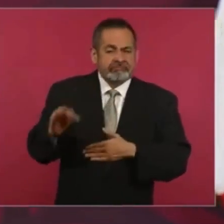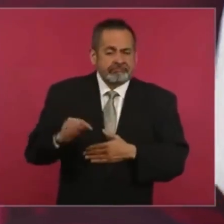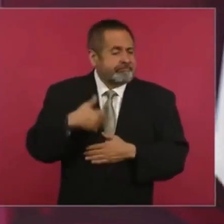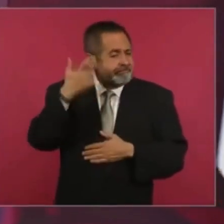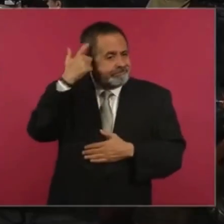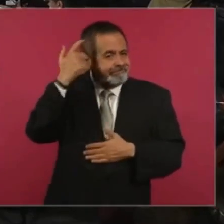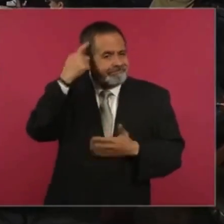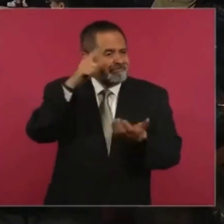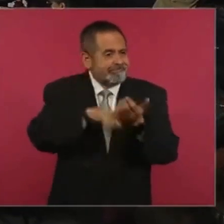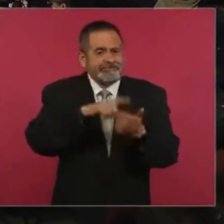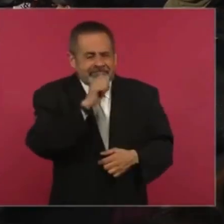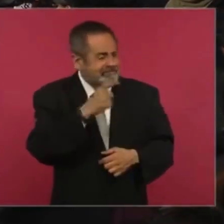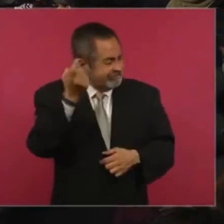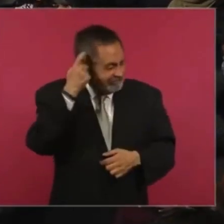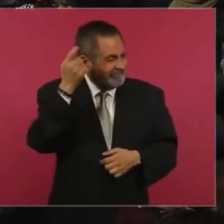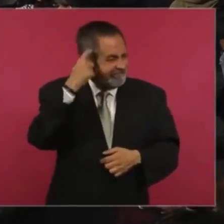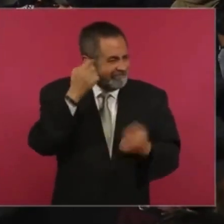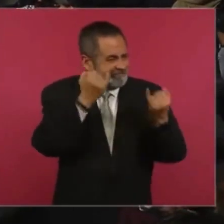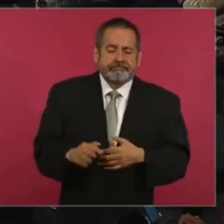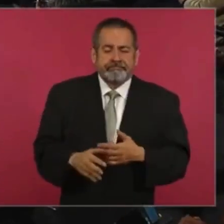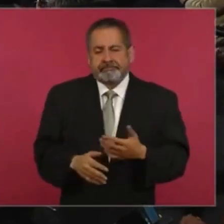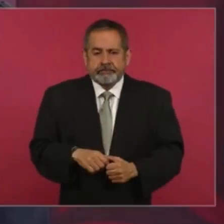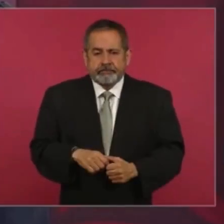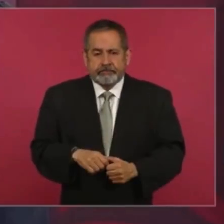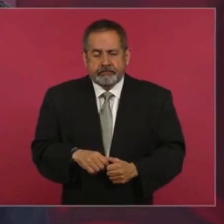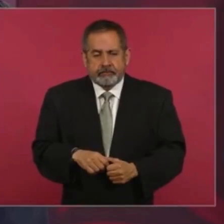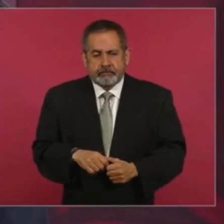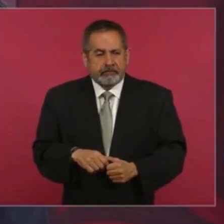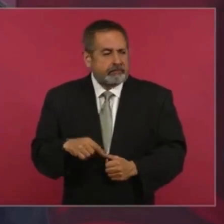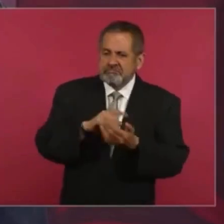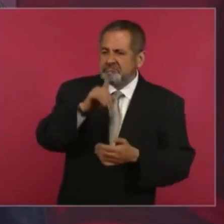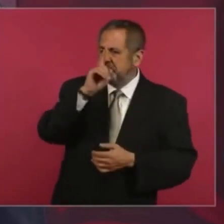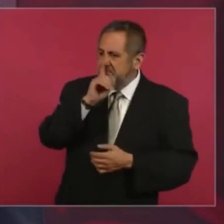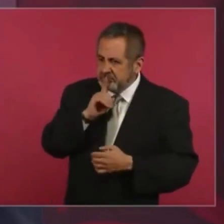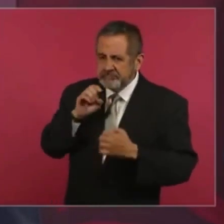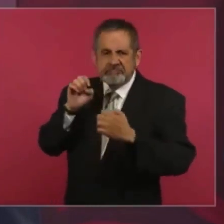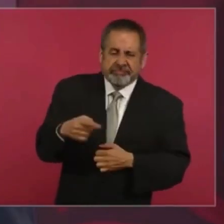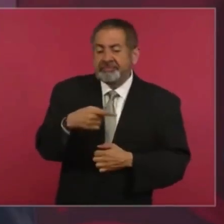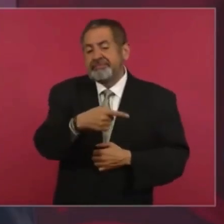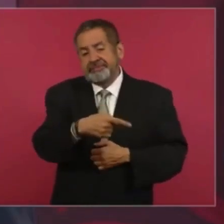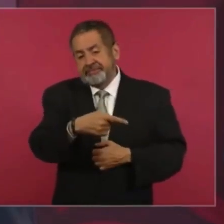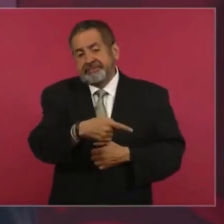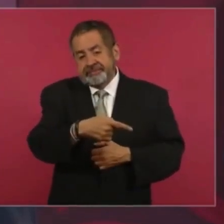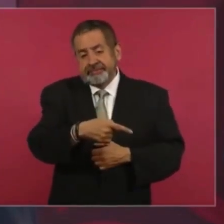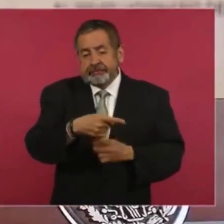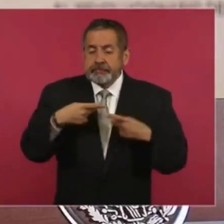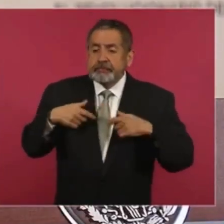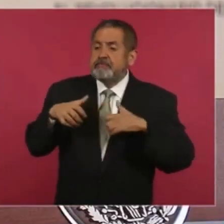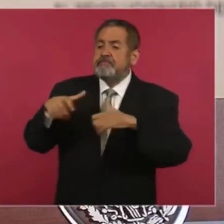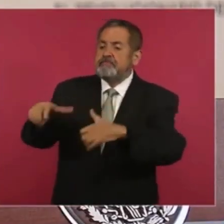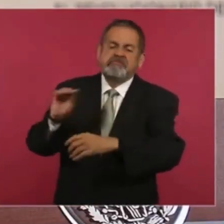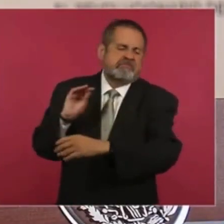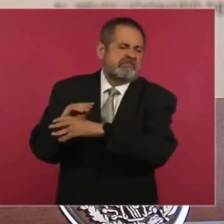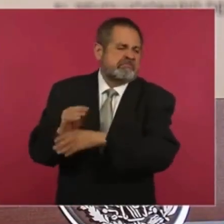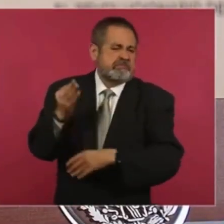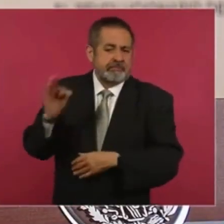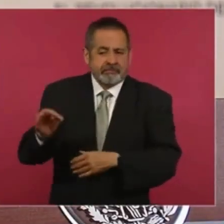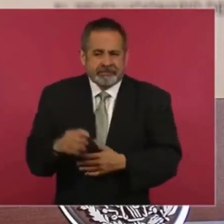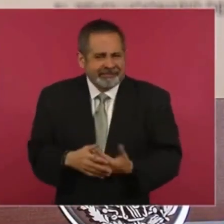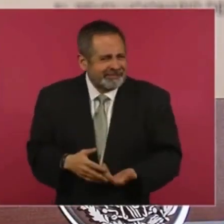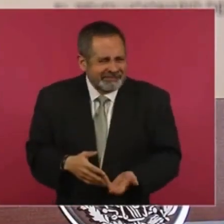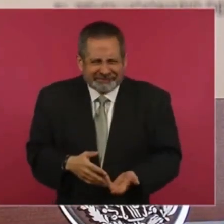de mentalidad del pueblo, se les facilita el mentir, el traicionar al pueblo. Cuando